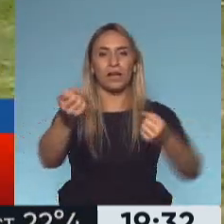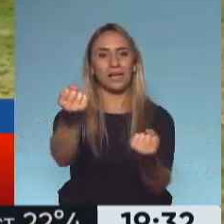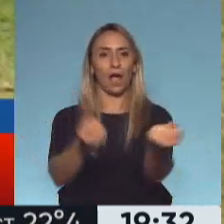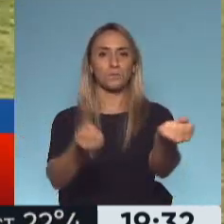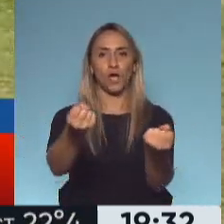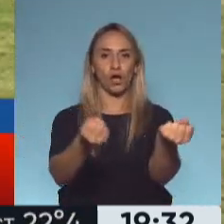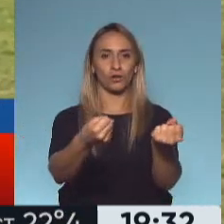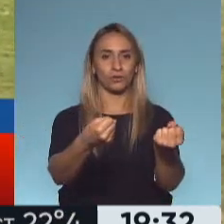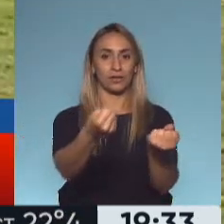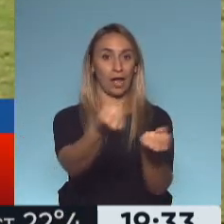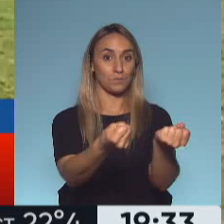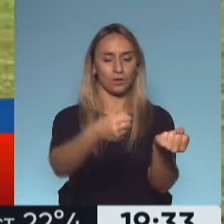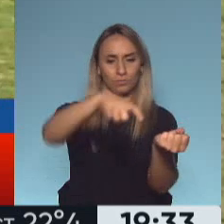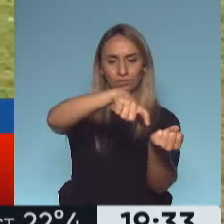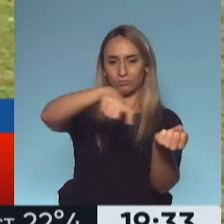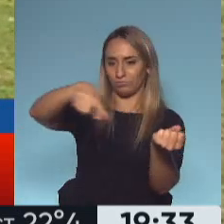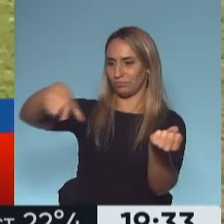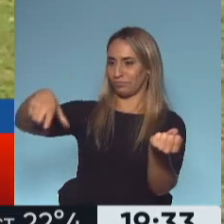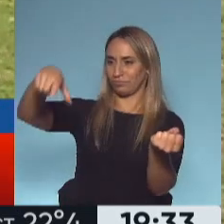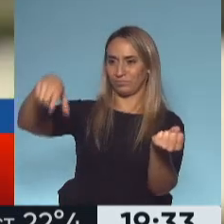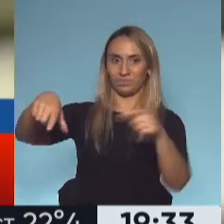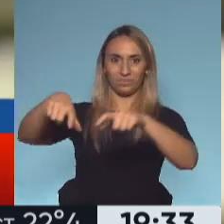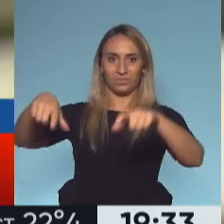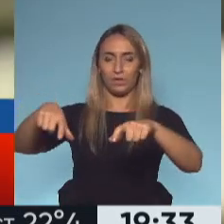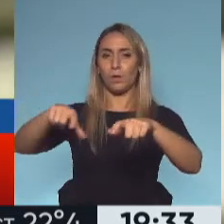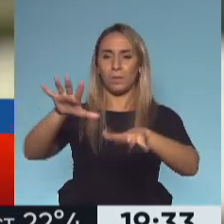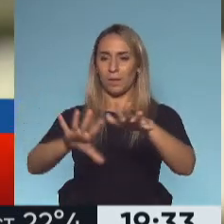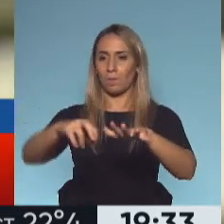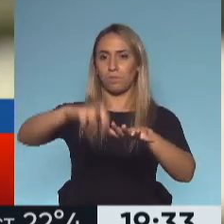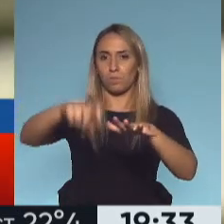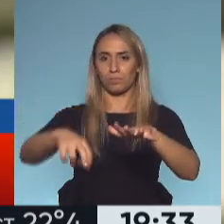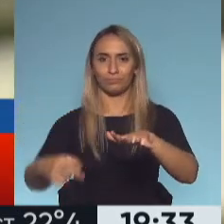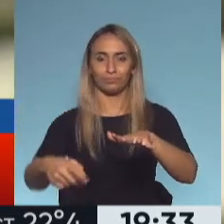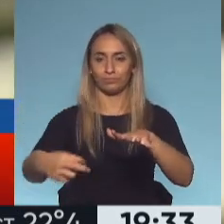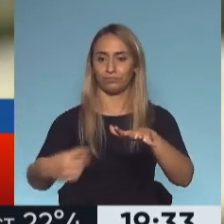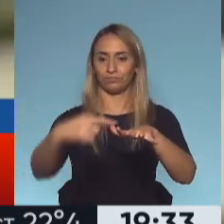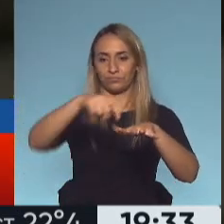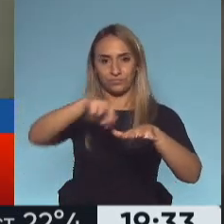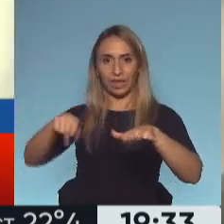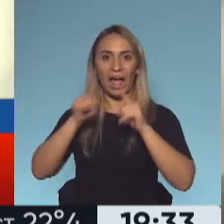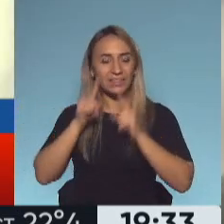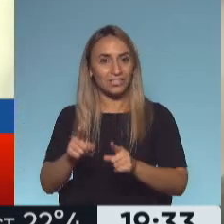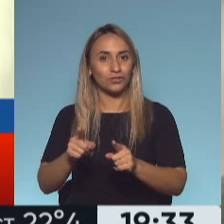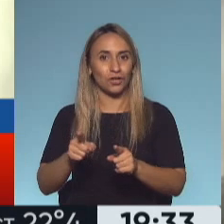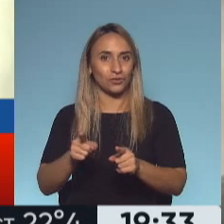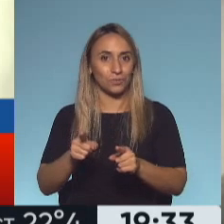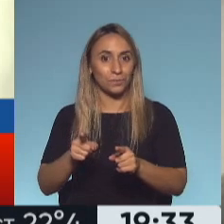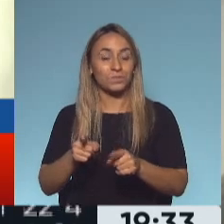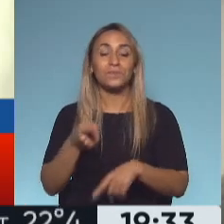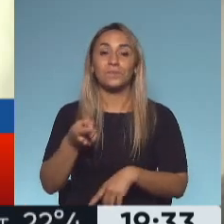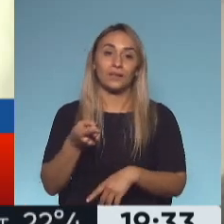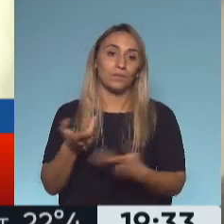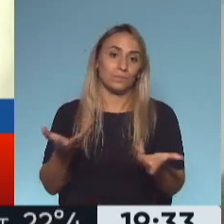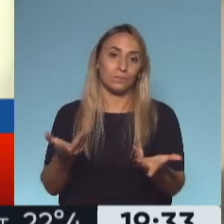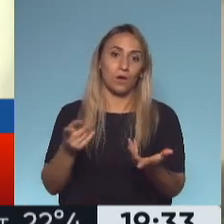en camiones distintos. Obviamente que esto está destinado a aumentar la capacidad de atención que tiene ya naturalmente